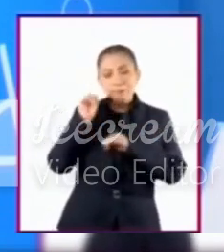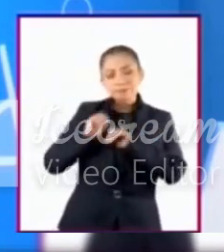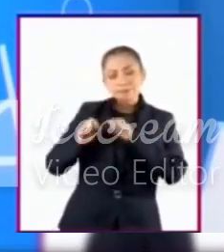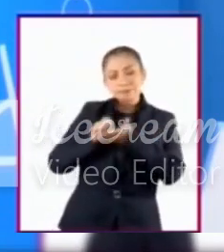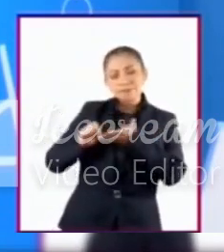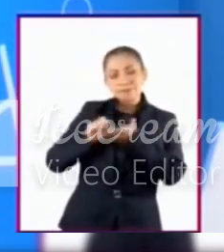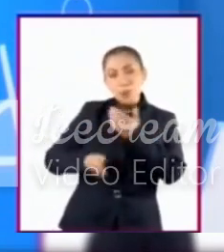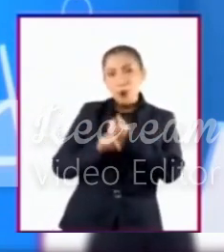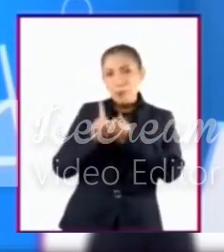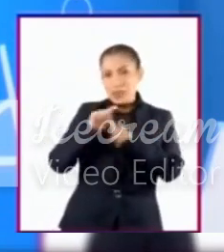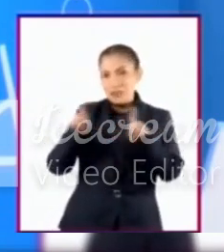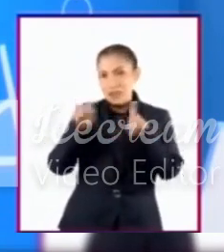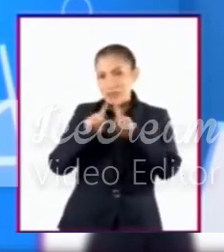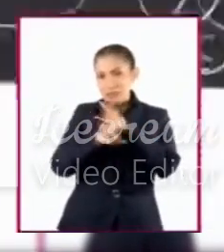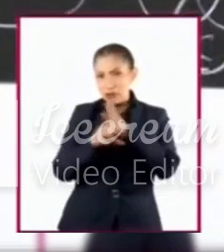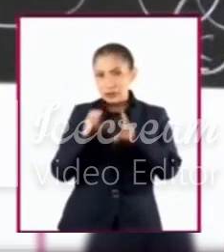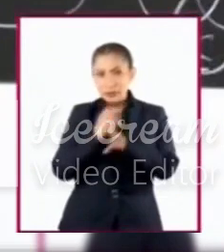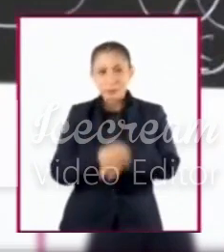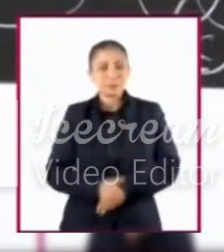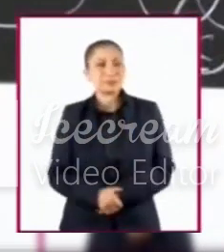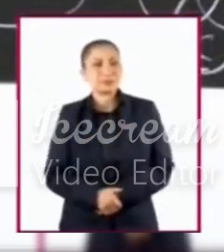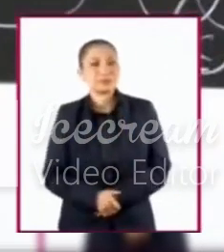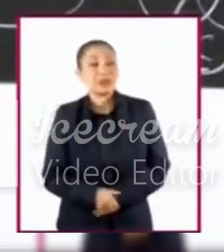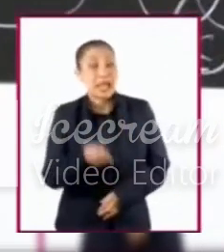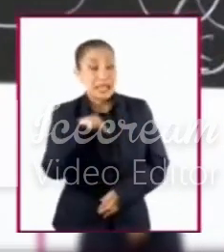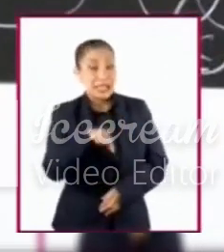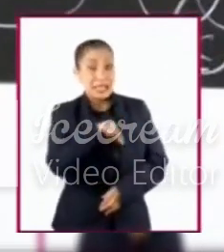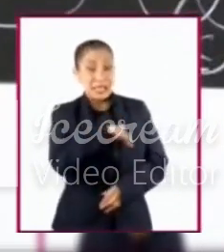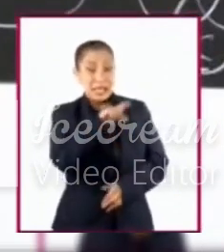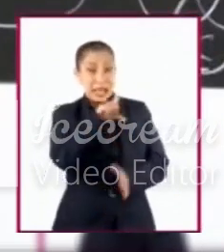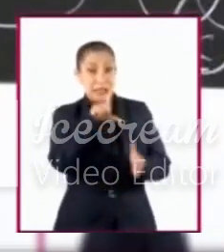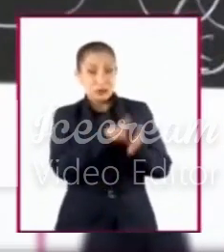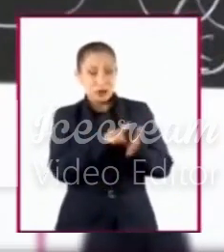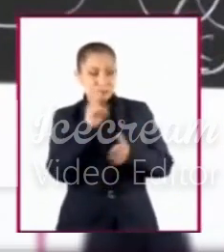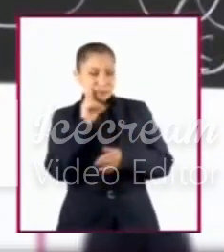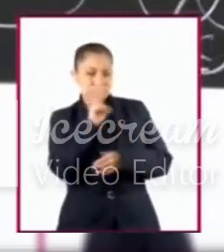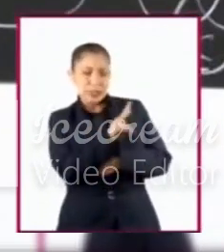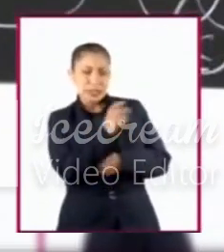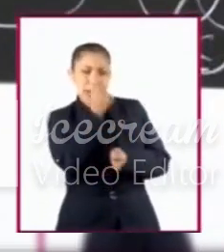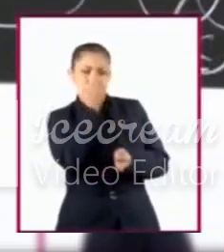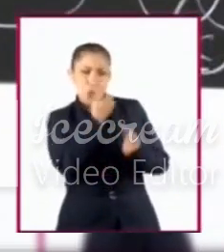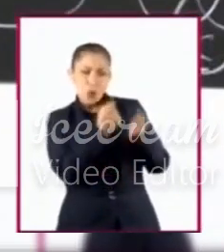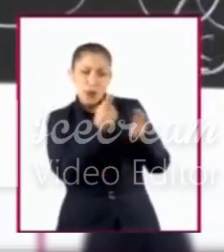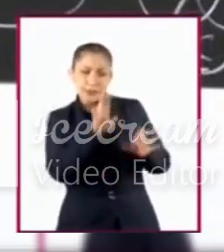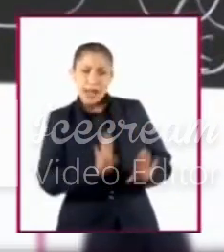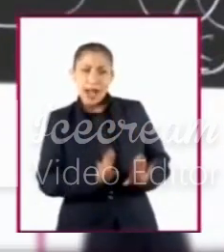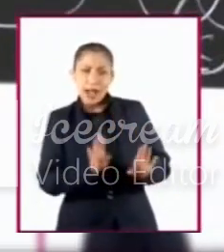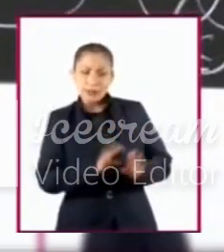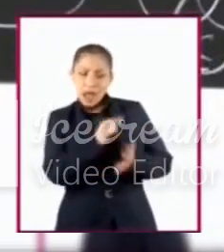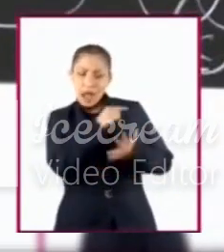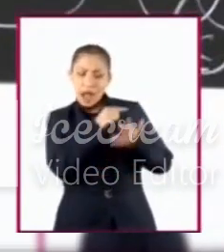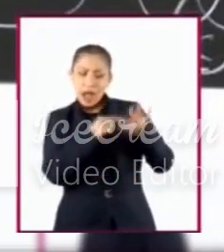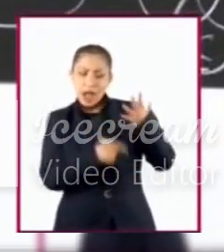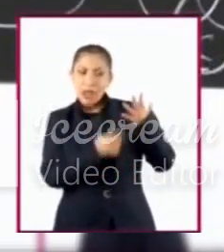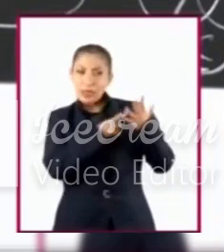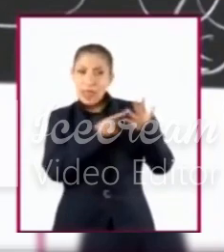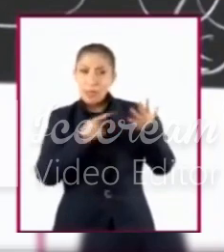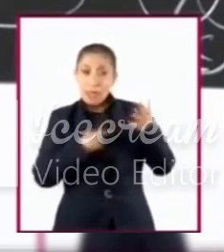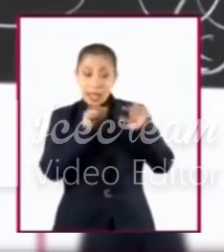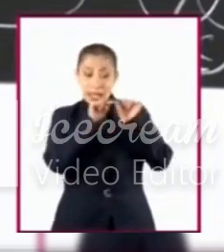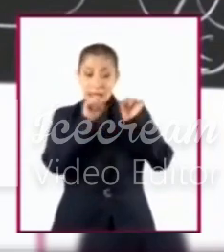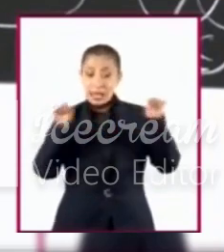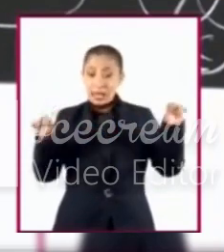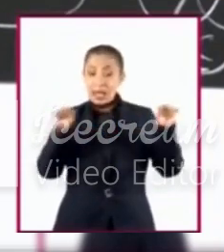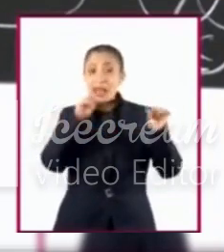problemas de diversas situaciones. En esta lección identificaremos algunas de las características que debe tener una